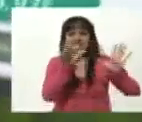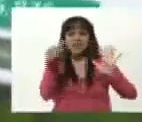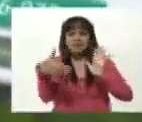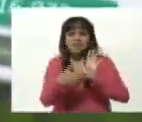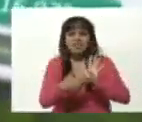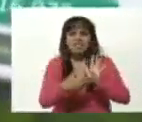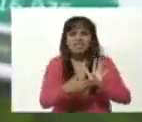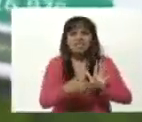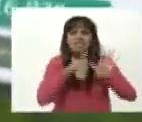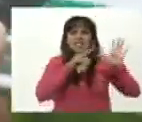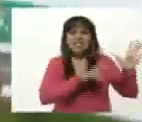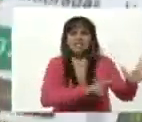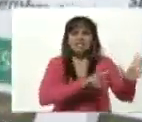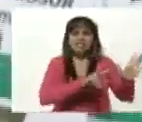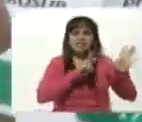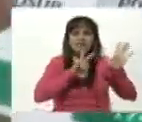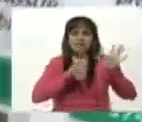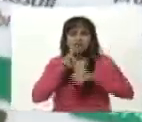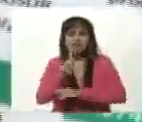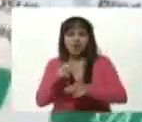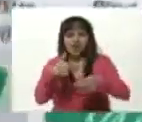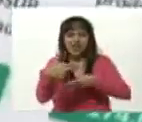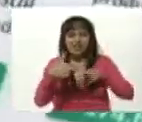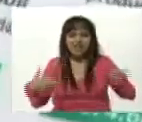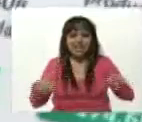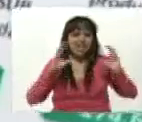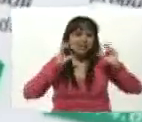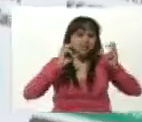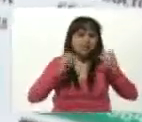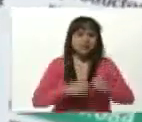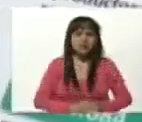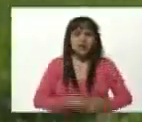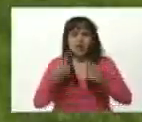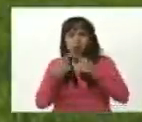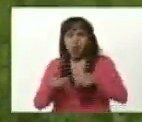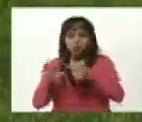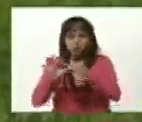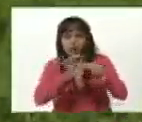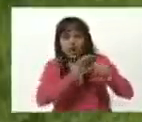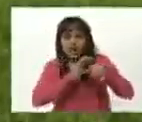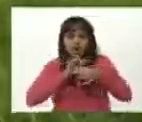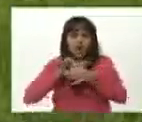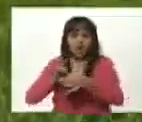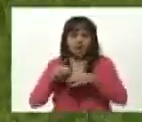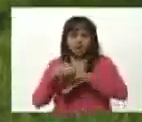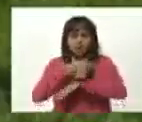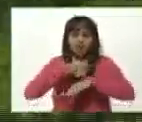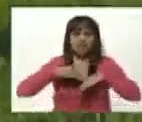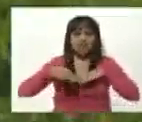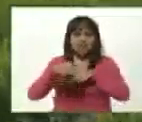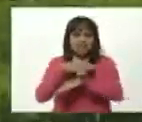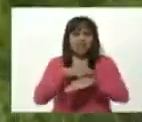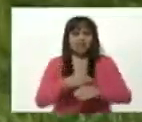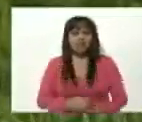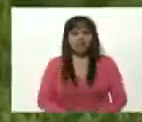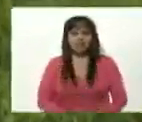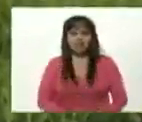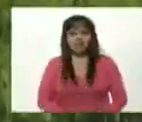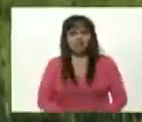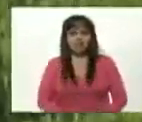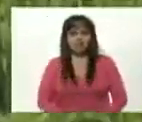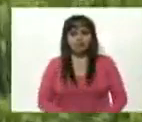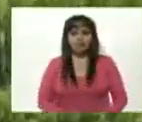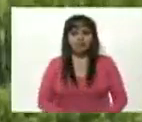36.771 hectáreas de cereales. Las alianzas que tenemos con Agrosur, el ministerio, agradeciéndole a nuestro ministro Castro Soterlo,